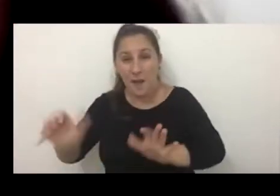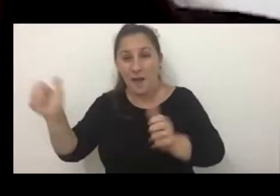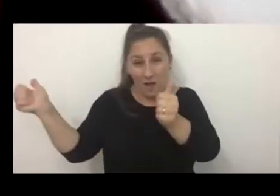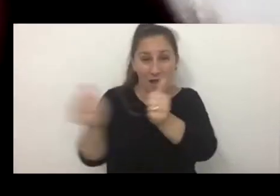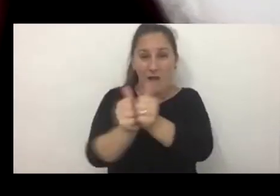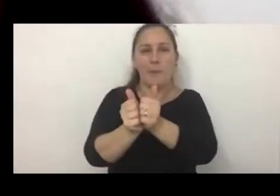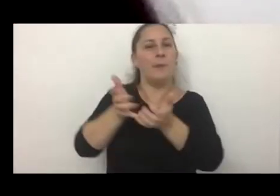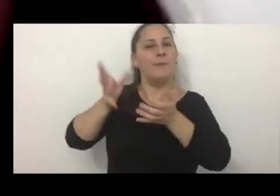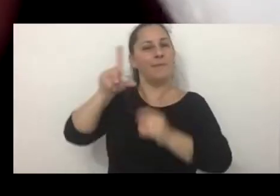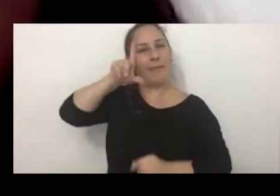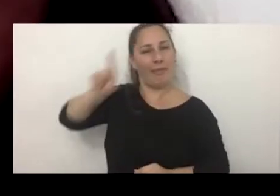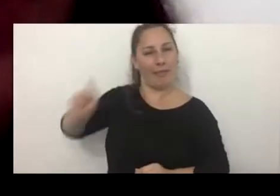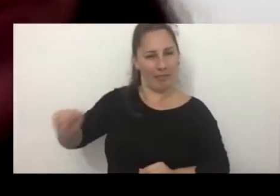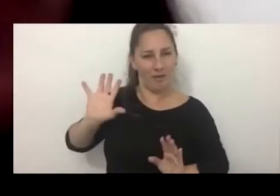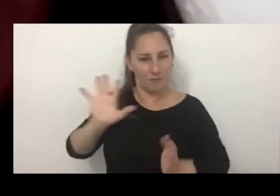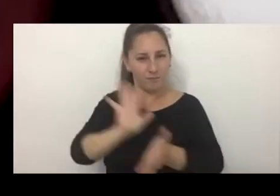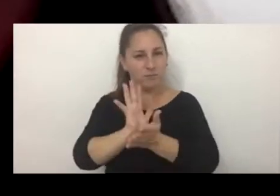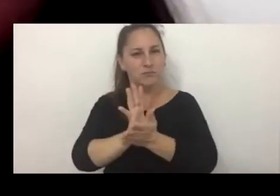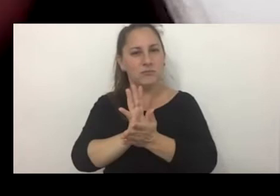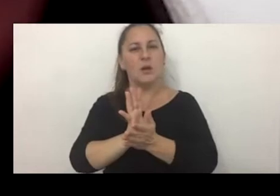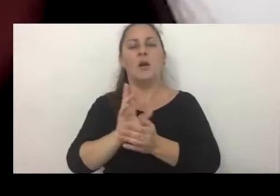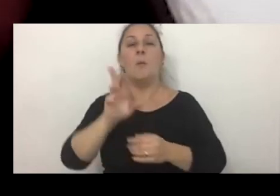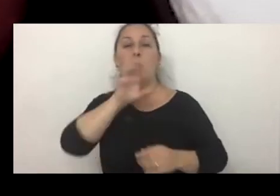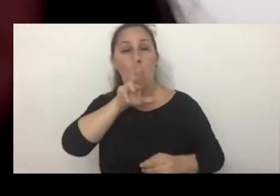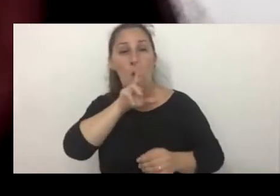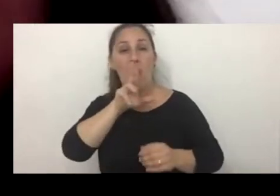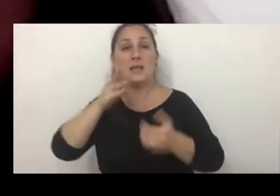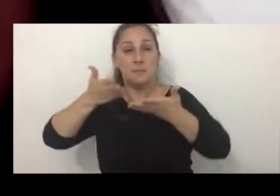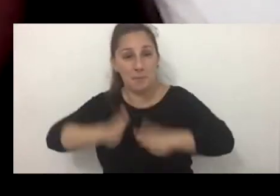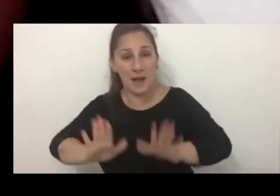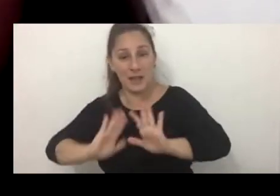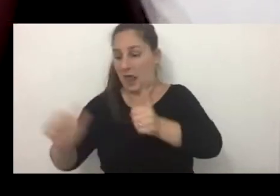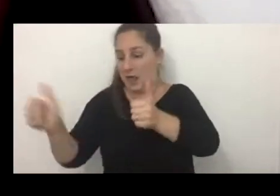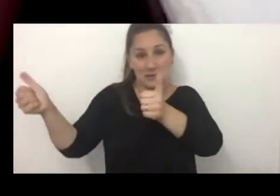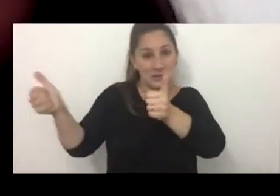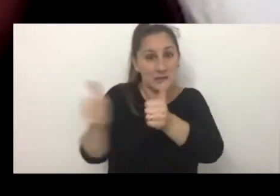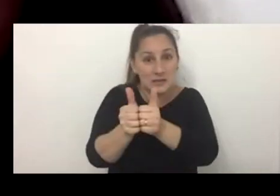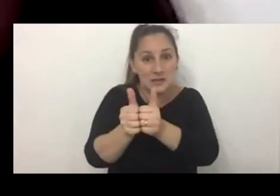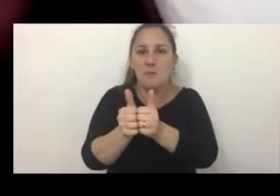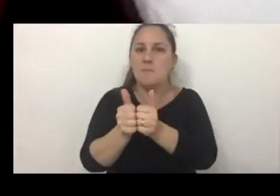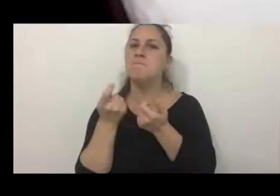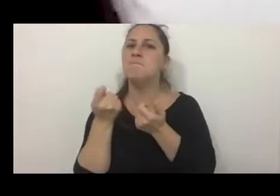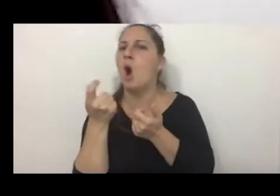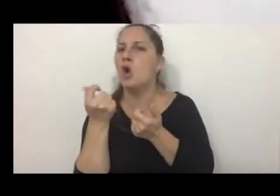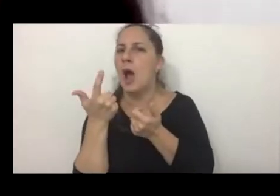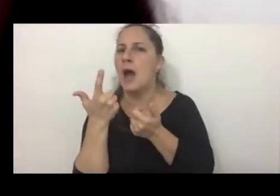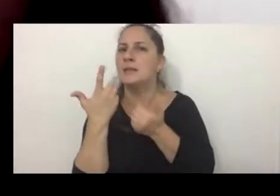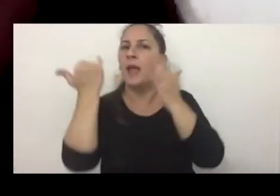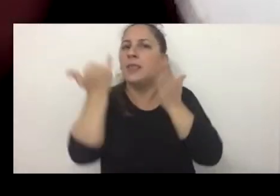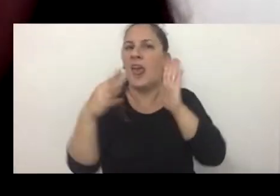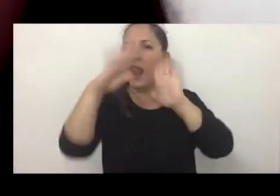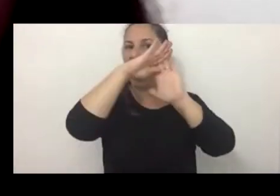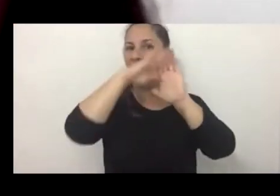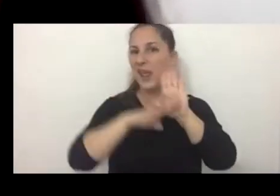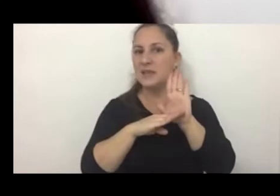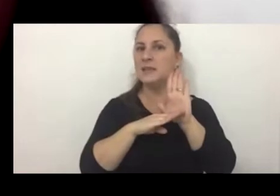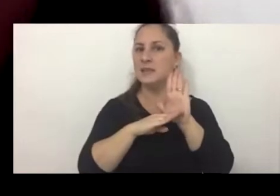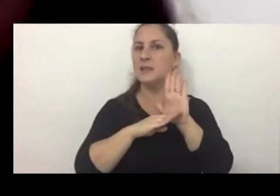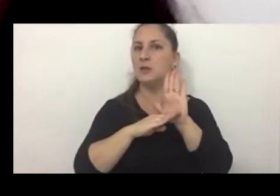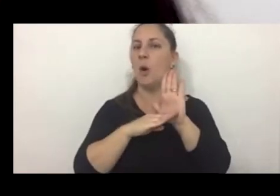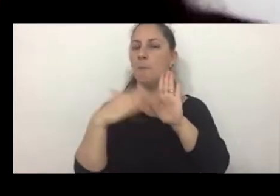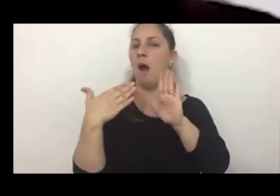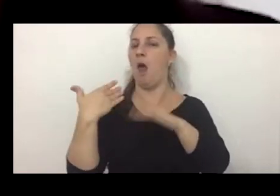la que asistía a los nacimientos de una manera riesgosa porque no tenía cuidado con la higiene tal vez, o